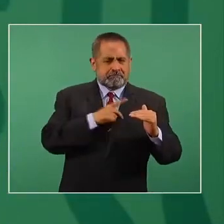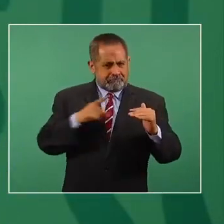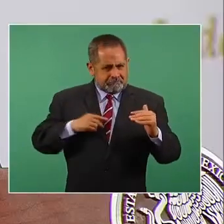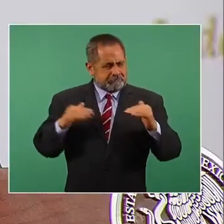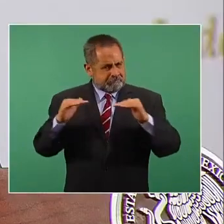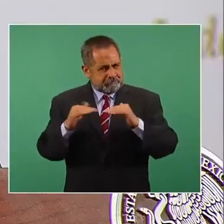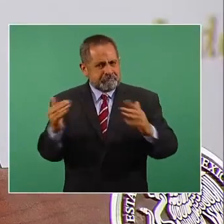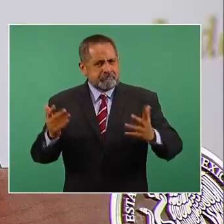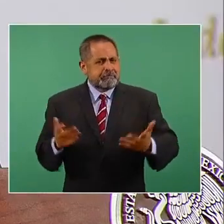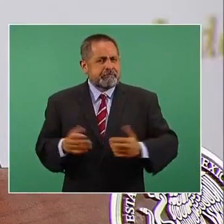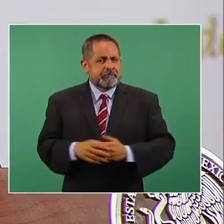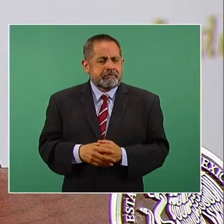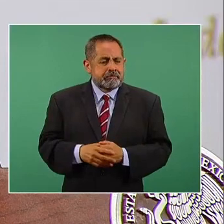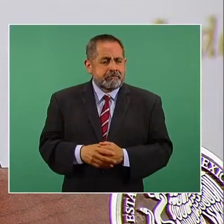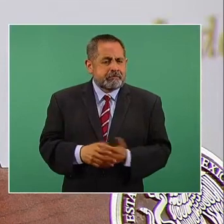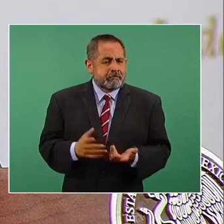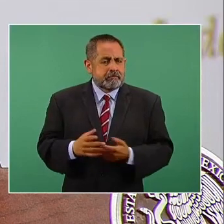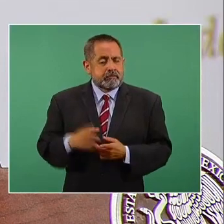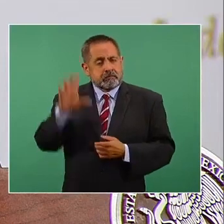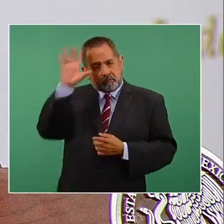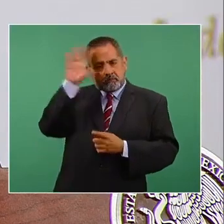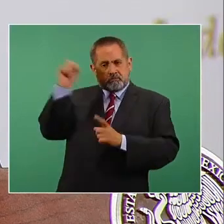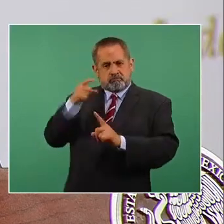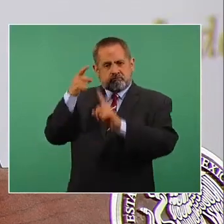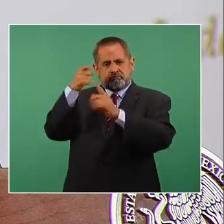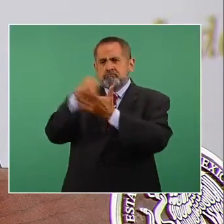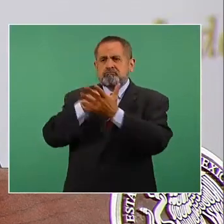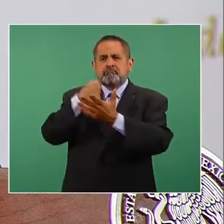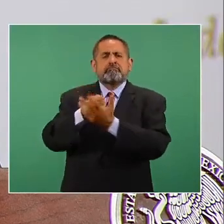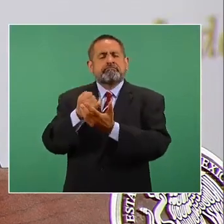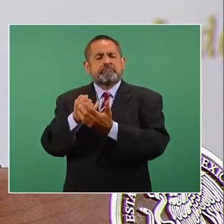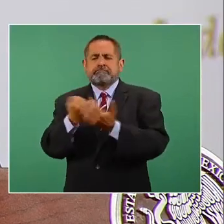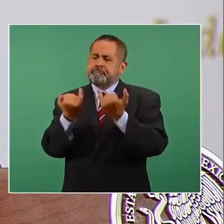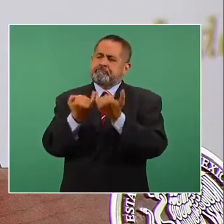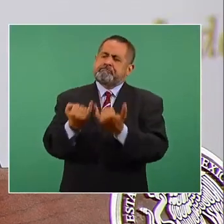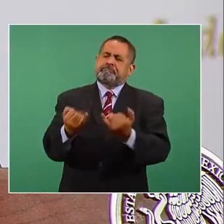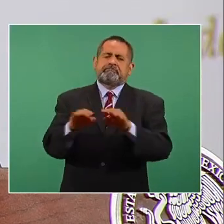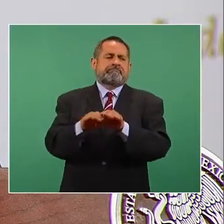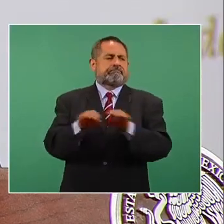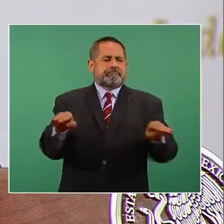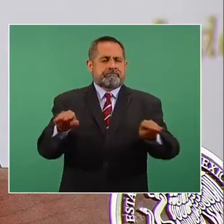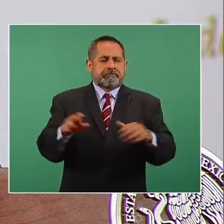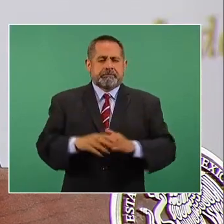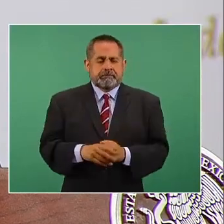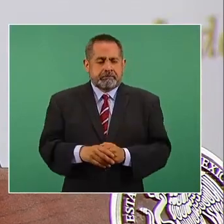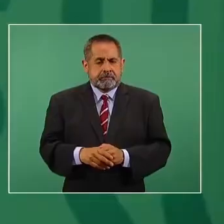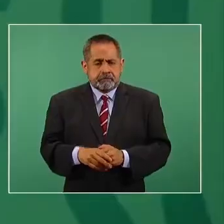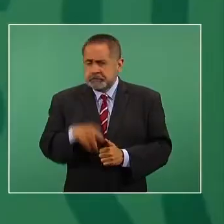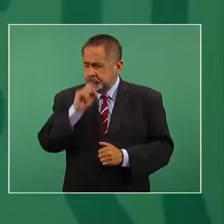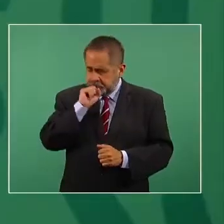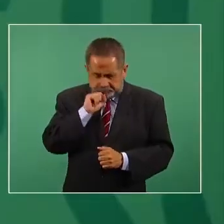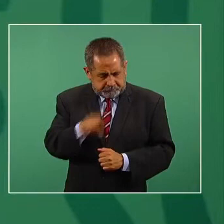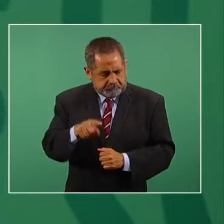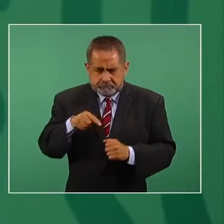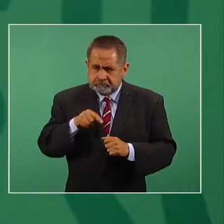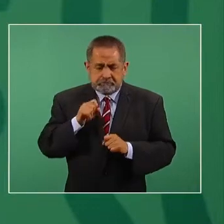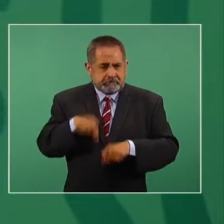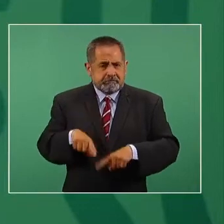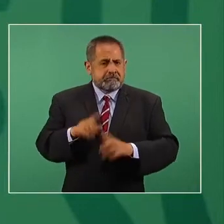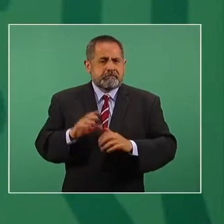¿Qué era su propósito de lucha? La igualdad. Es lo mismo.